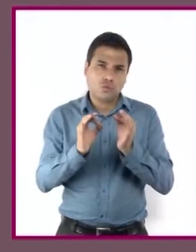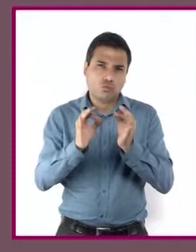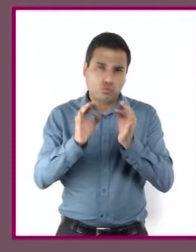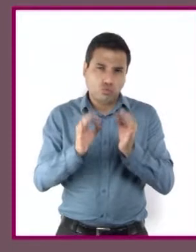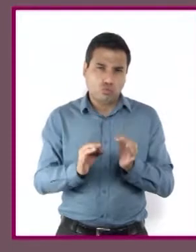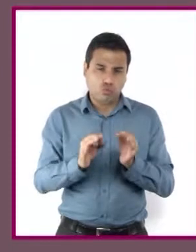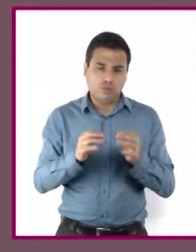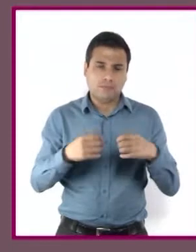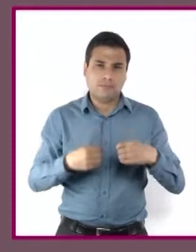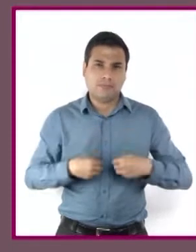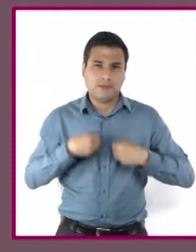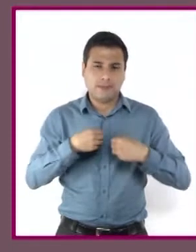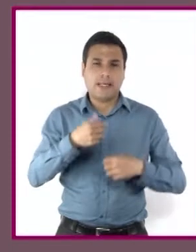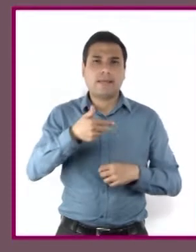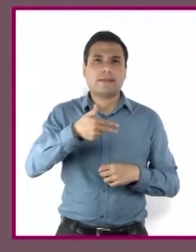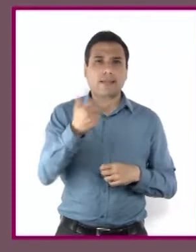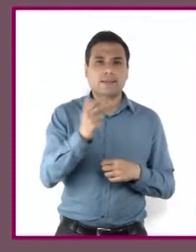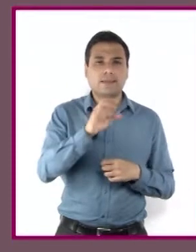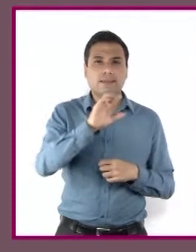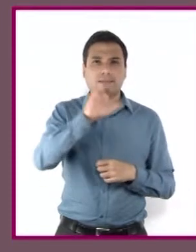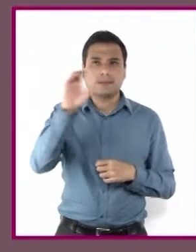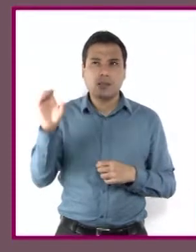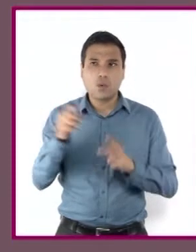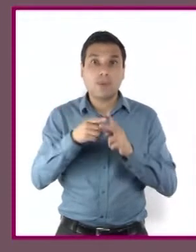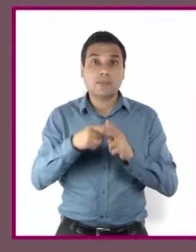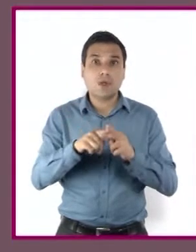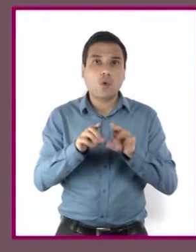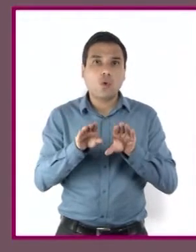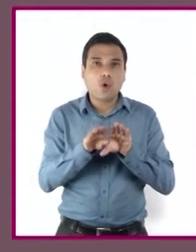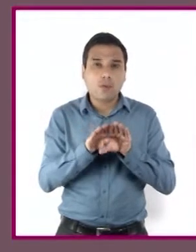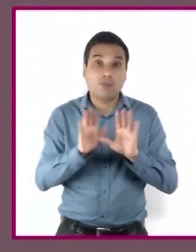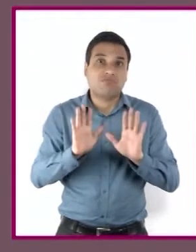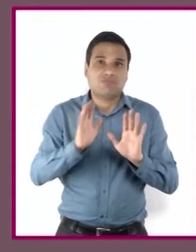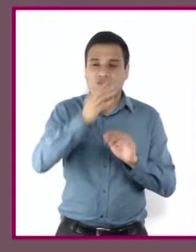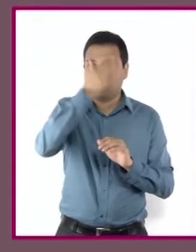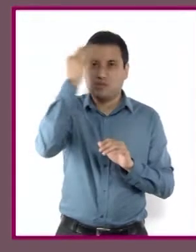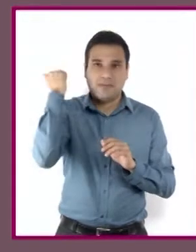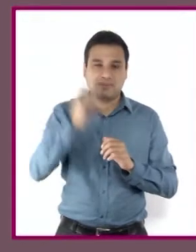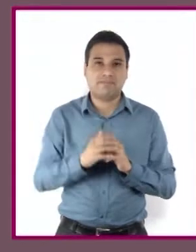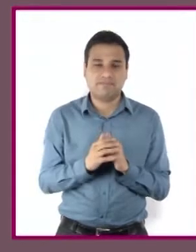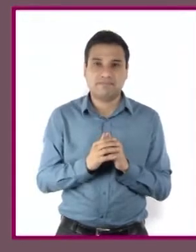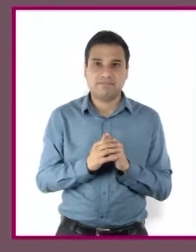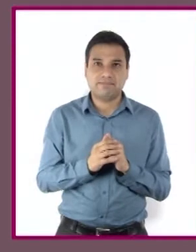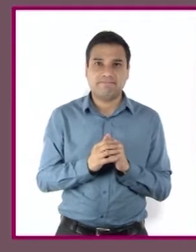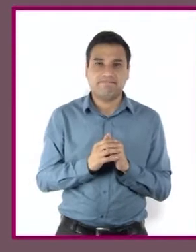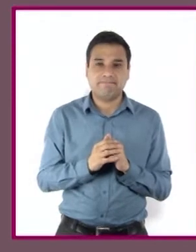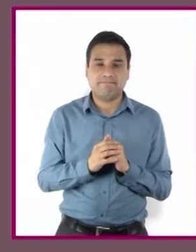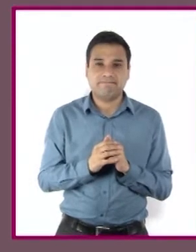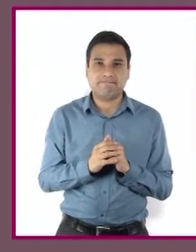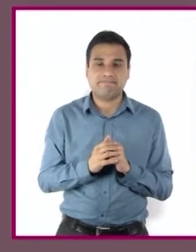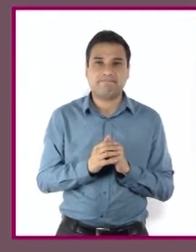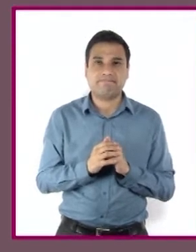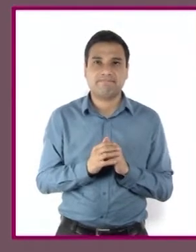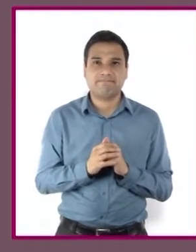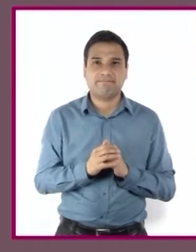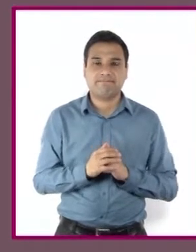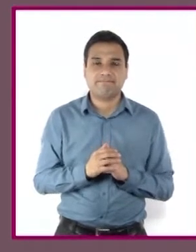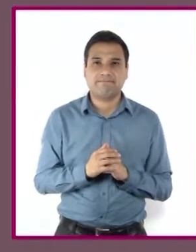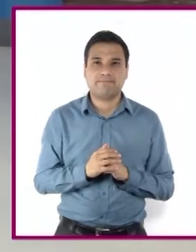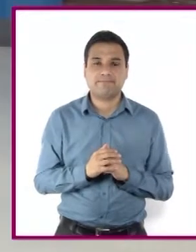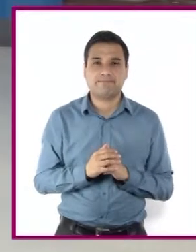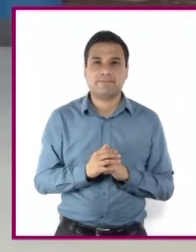cielo, de cuyo principio no se supo jamás, sino de su estadía y creación, que fue en el treceno